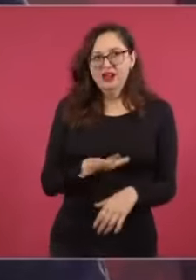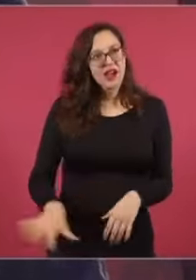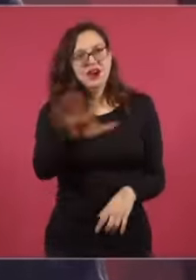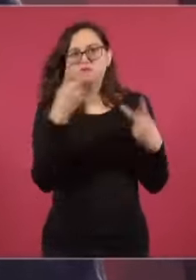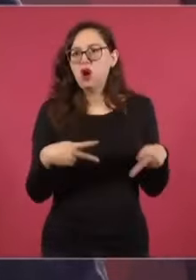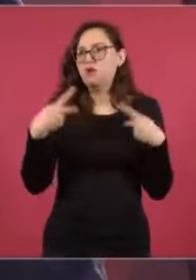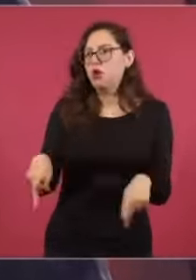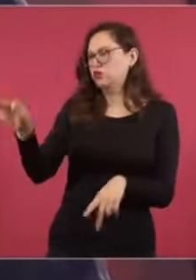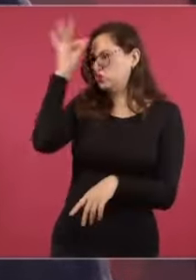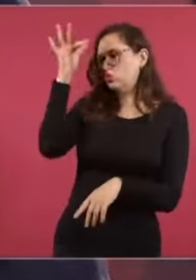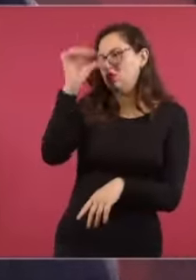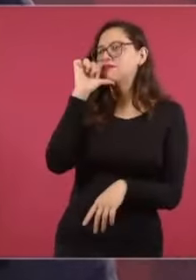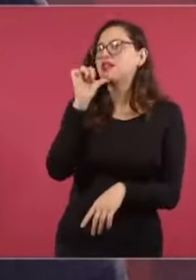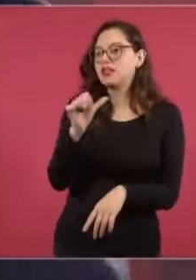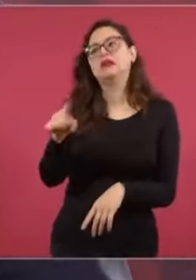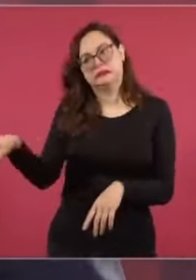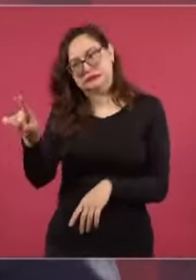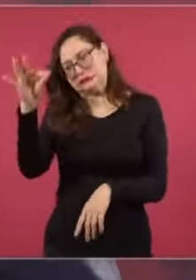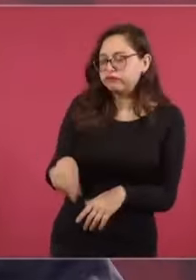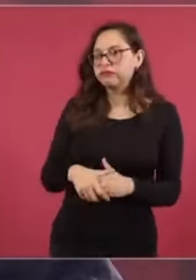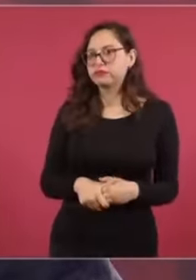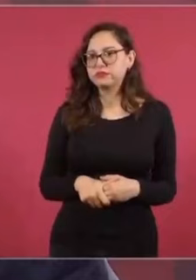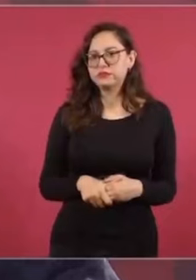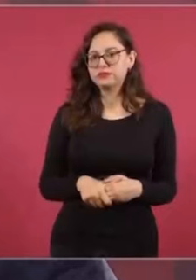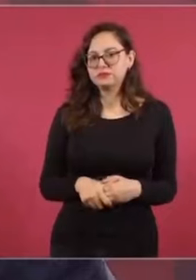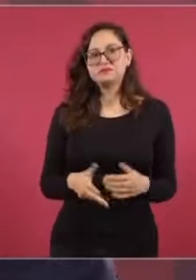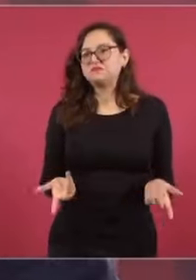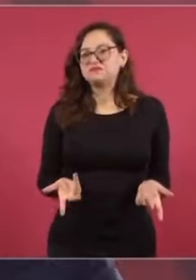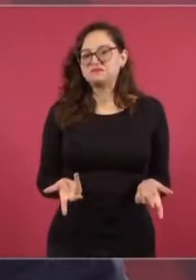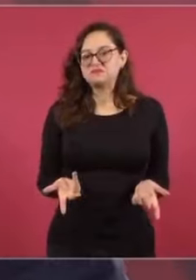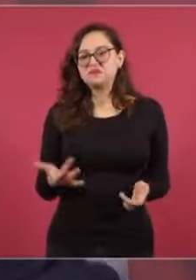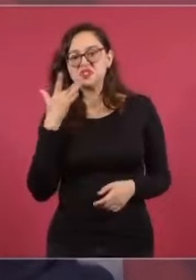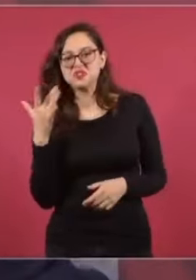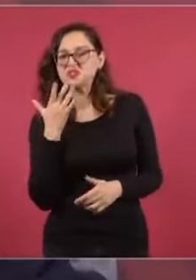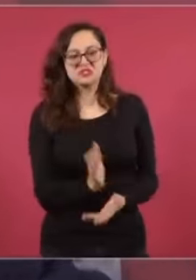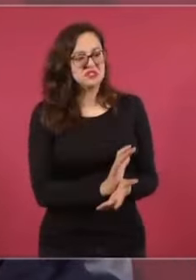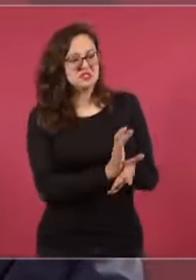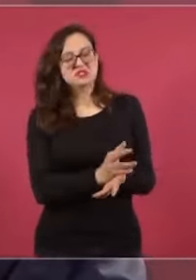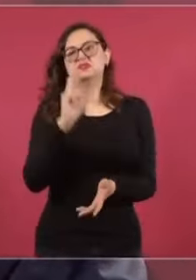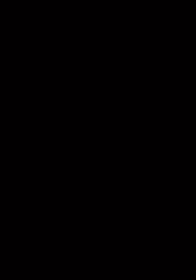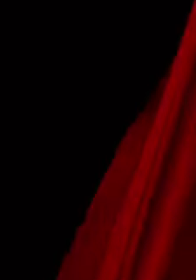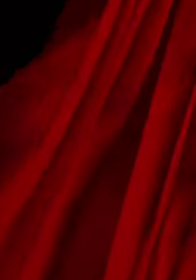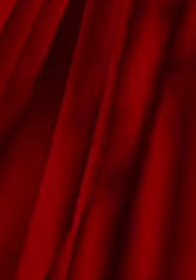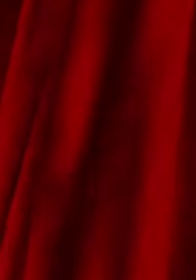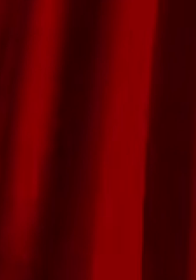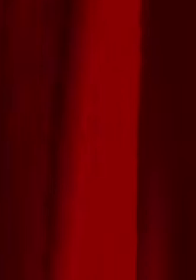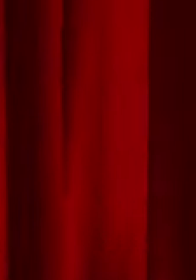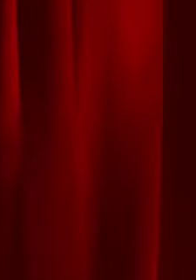¿Qué tonto es el que piensa que el pueblo es tonto? ¿Por qué el clasismo? ¿Por qué el racismo?